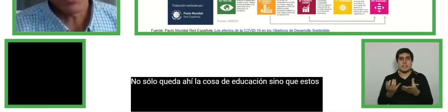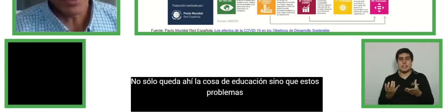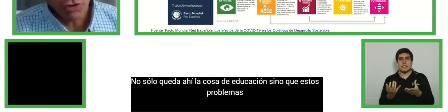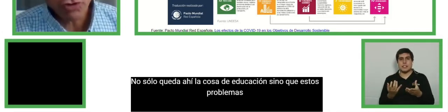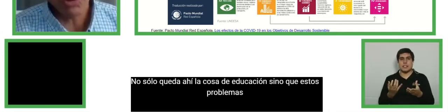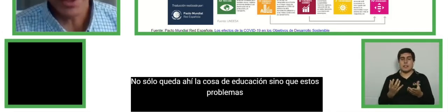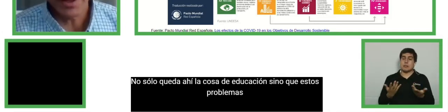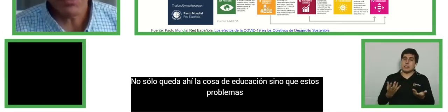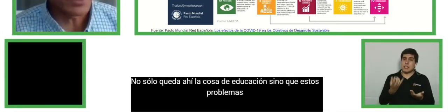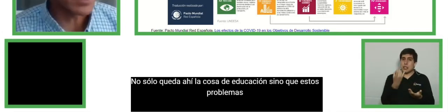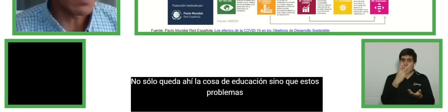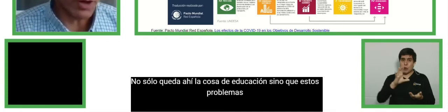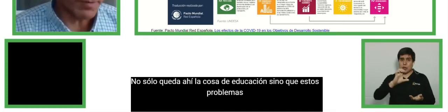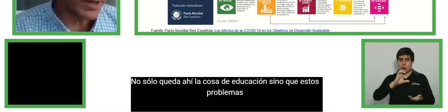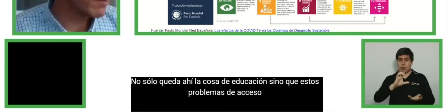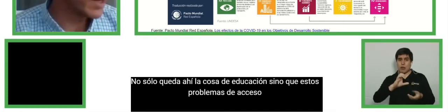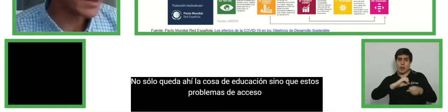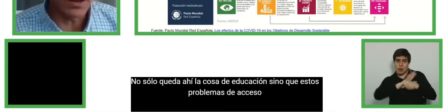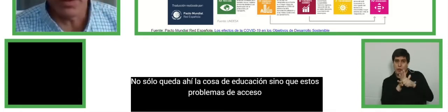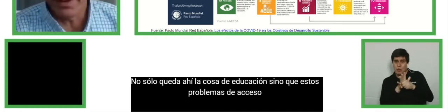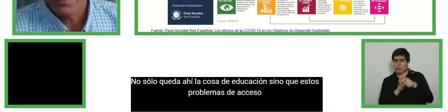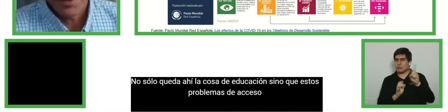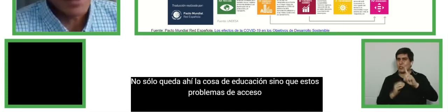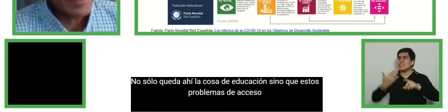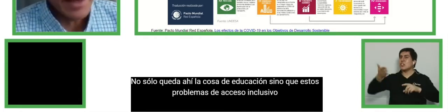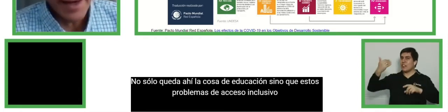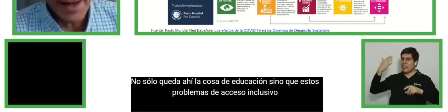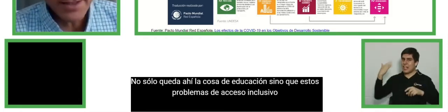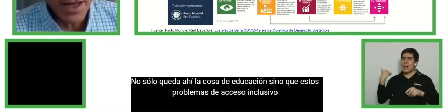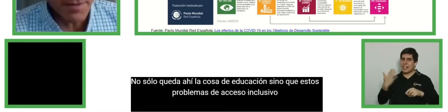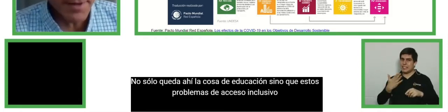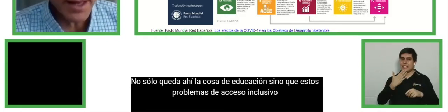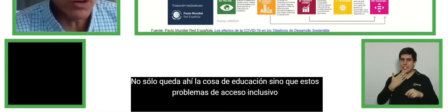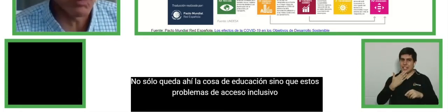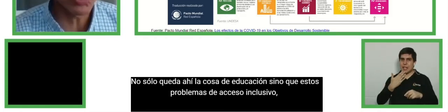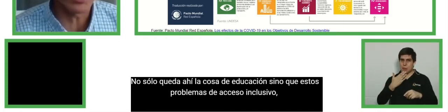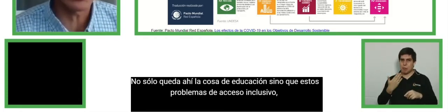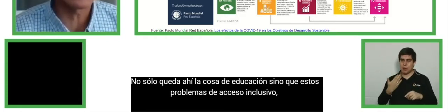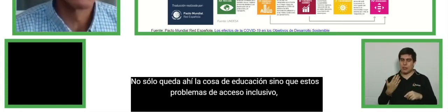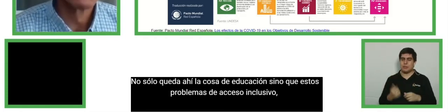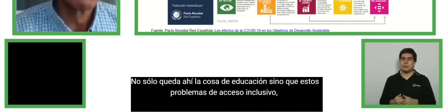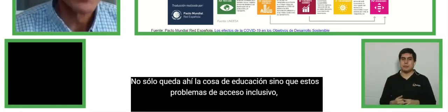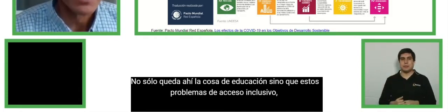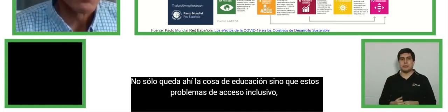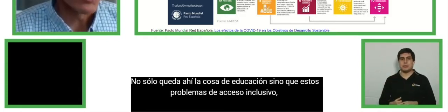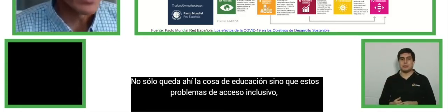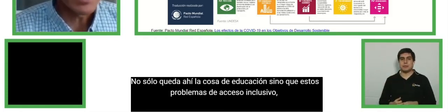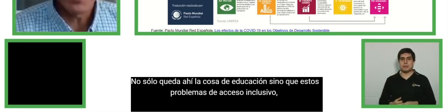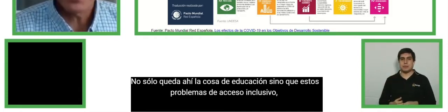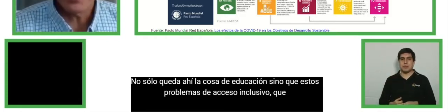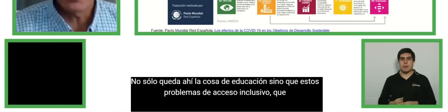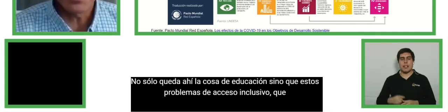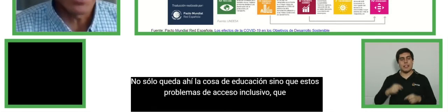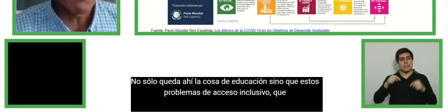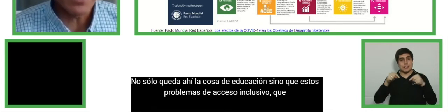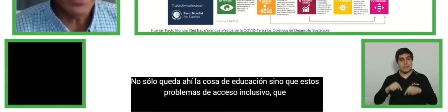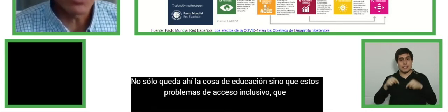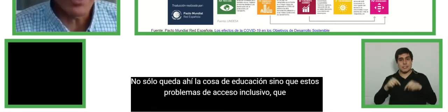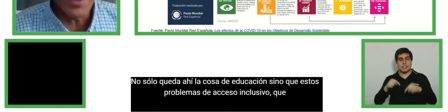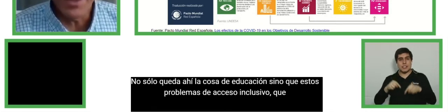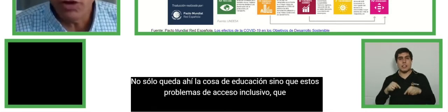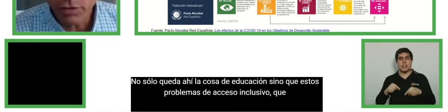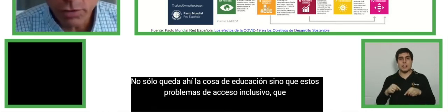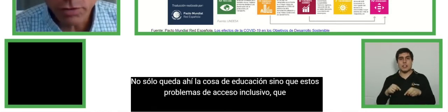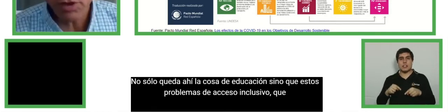ya digo que no solo se han dado en esta época de pandemia, sino en general se llevaban dando mucho antes, pues realmente estaban